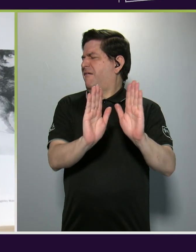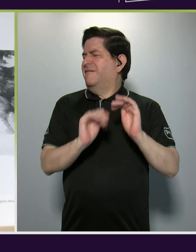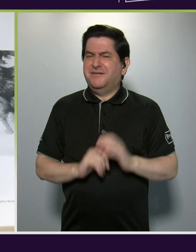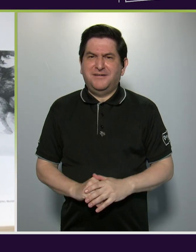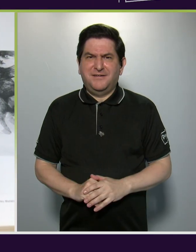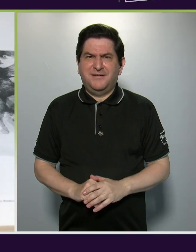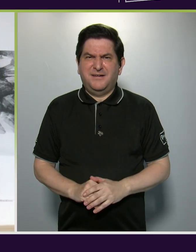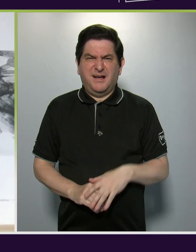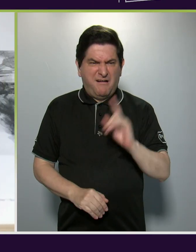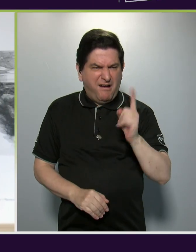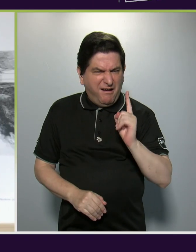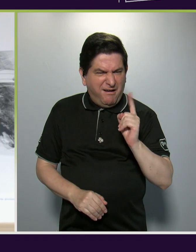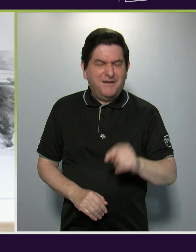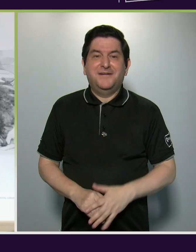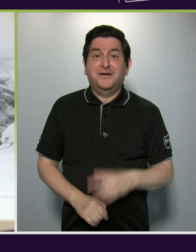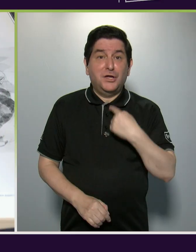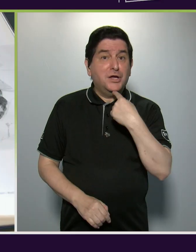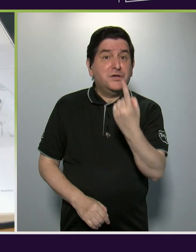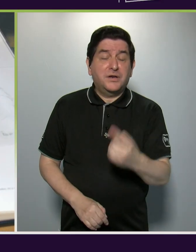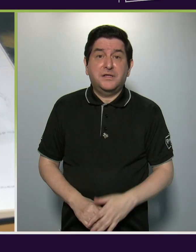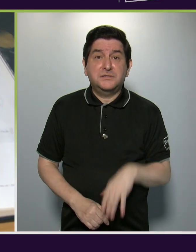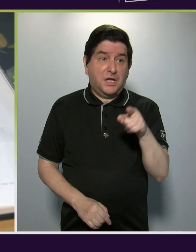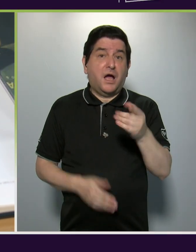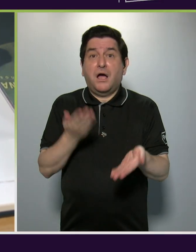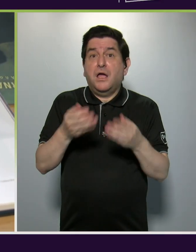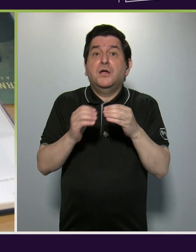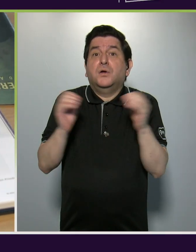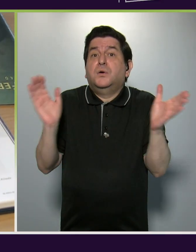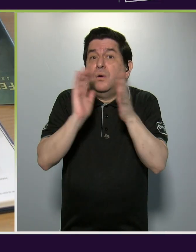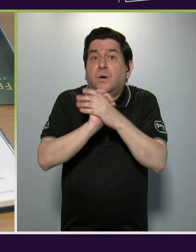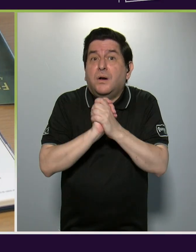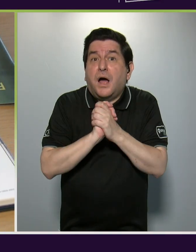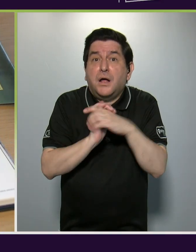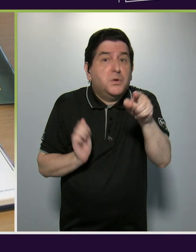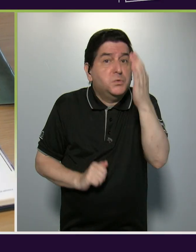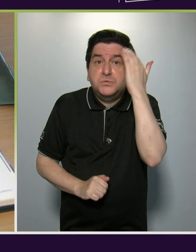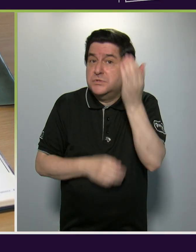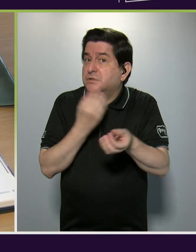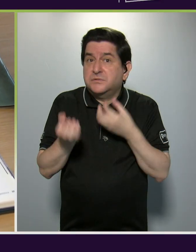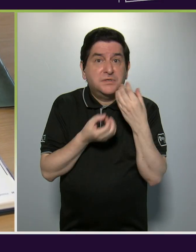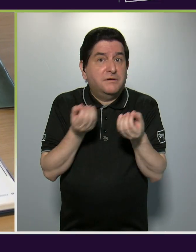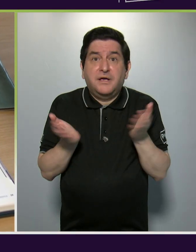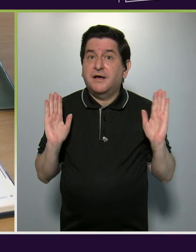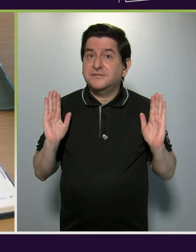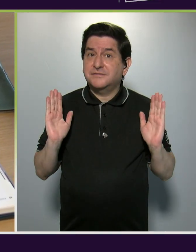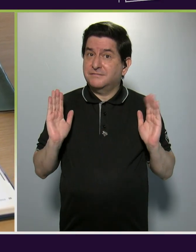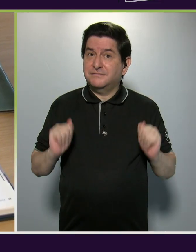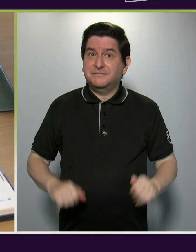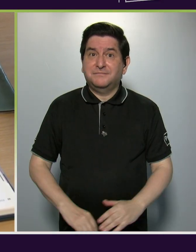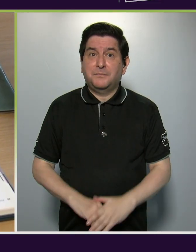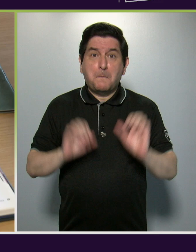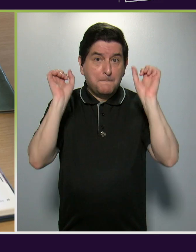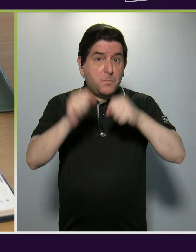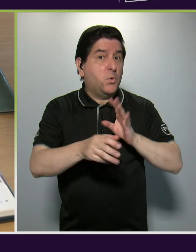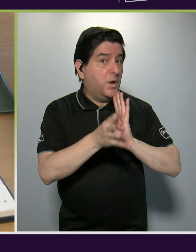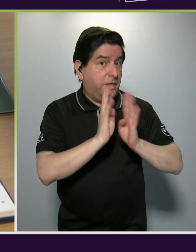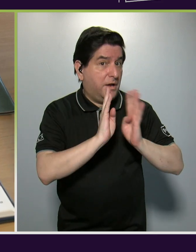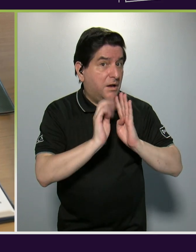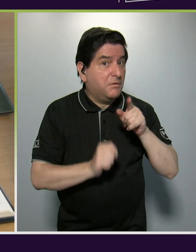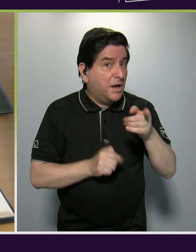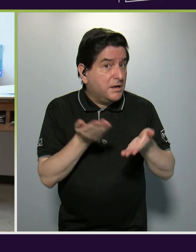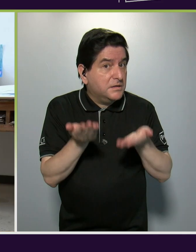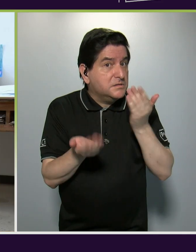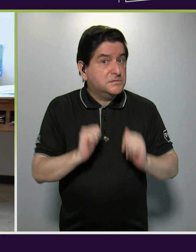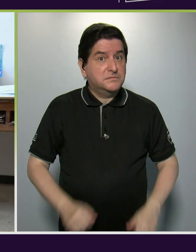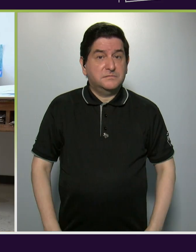los recriminaba. Y yo le decía, puede que estén rezando. Usted no sabe qué están haciendo. Puede que estén conversando.